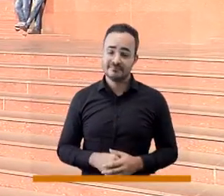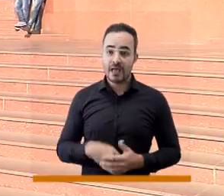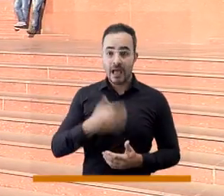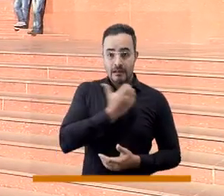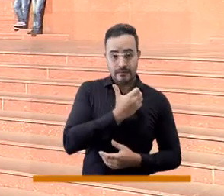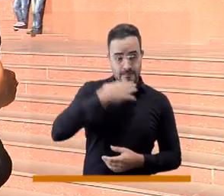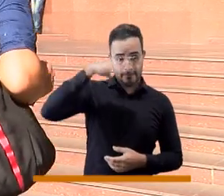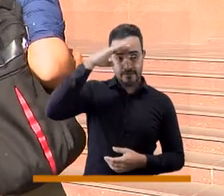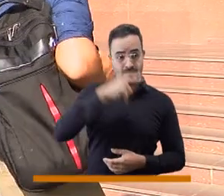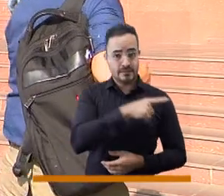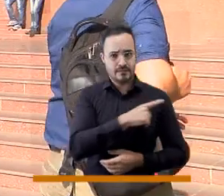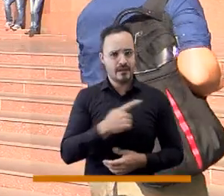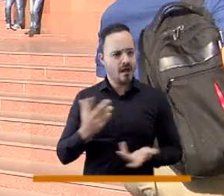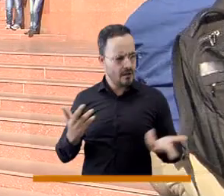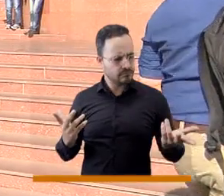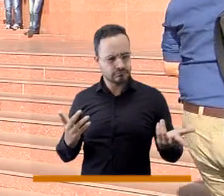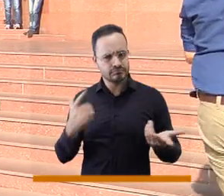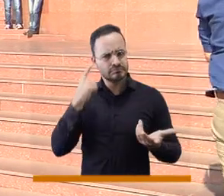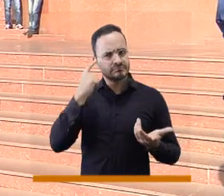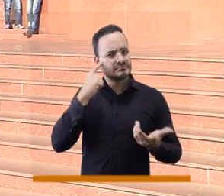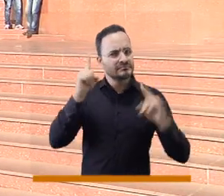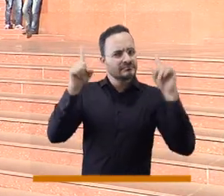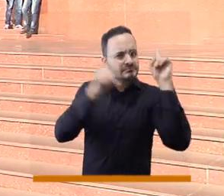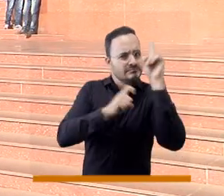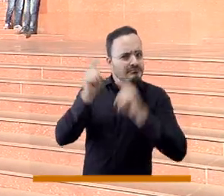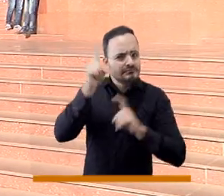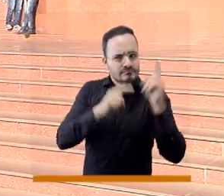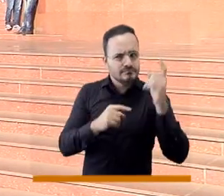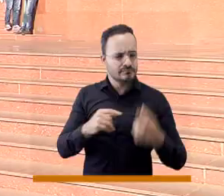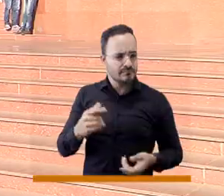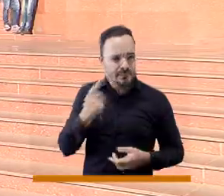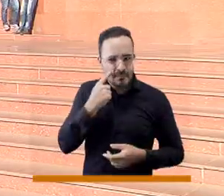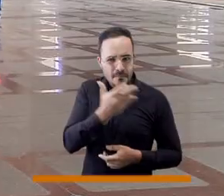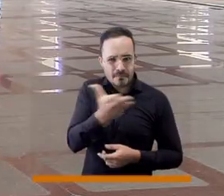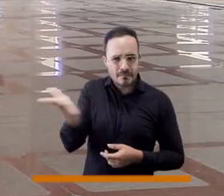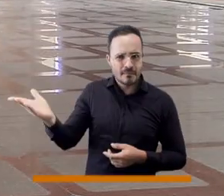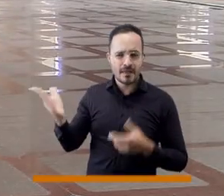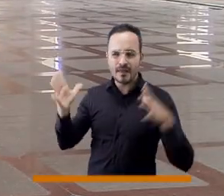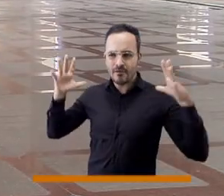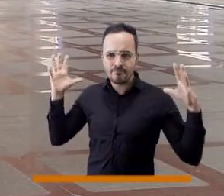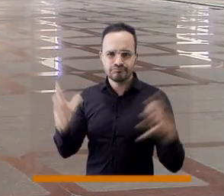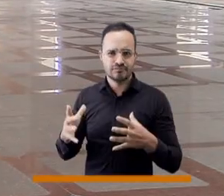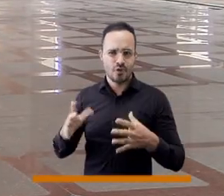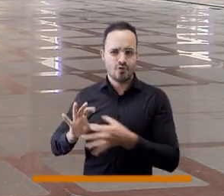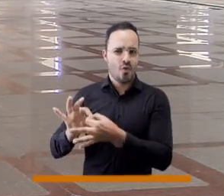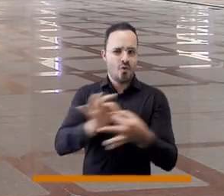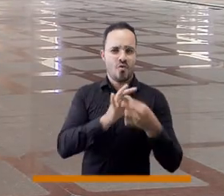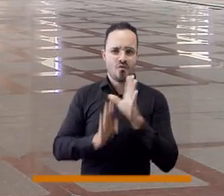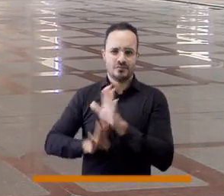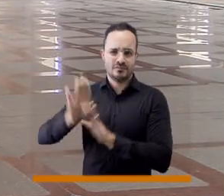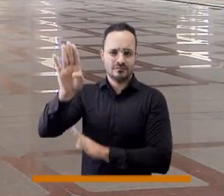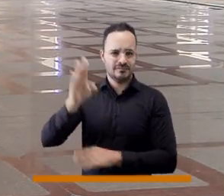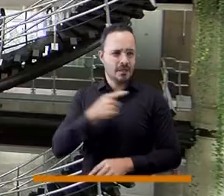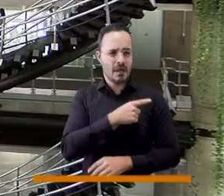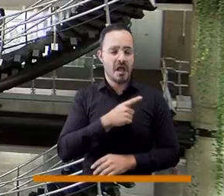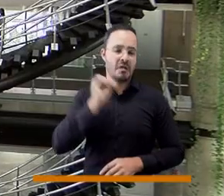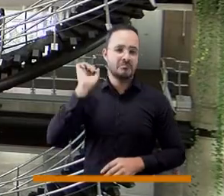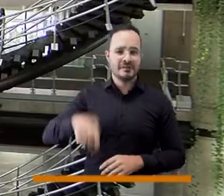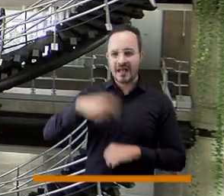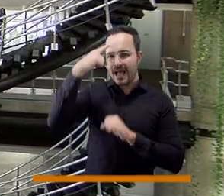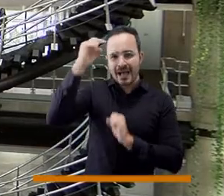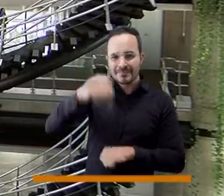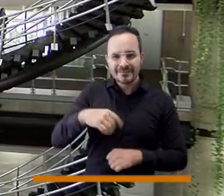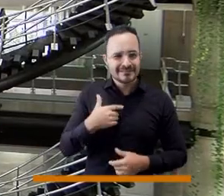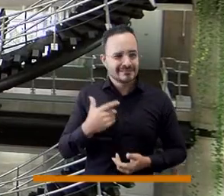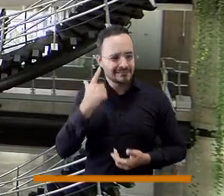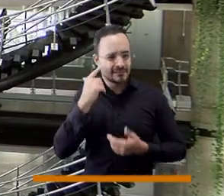un alcalde de Medellín no tenga la capacidad de pensar en lo colectivo y se haya dedicado